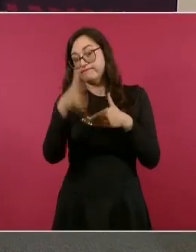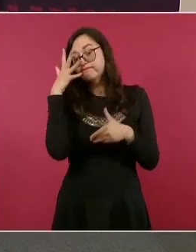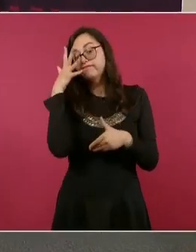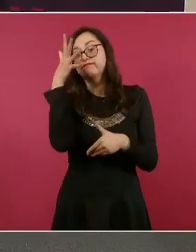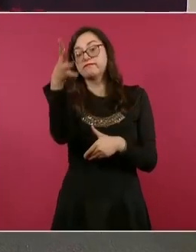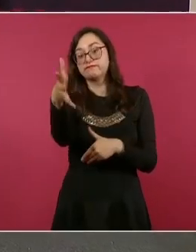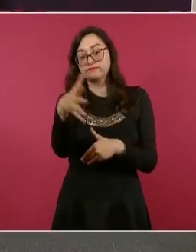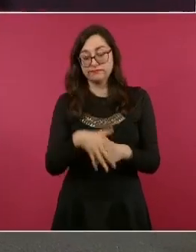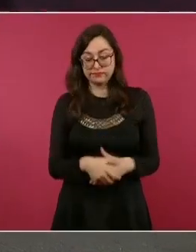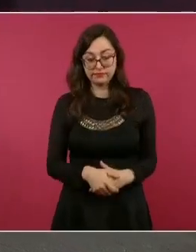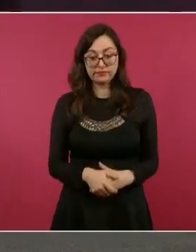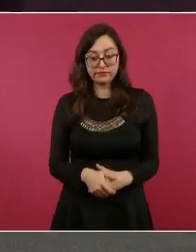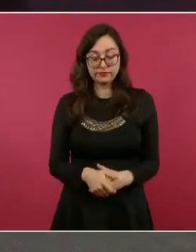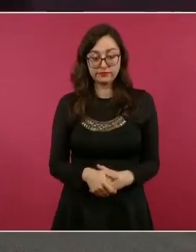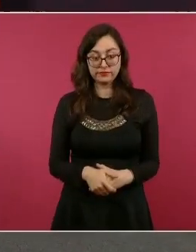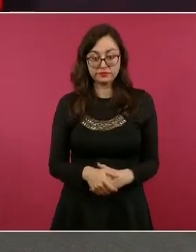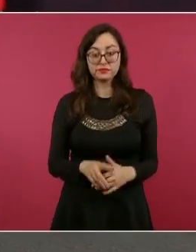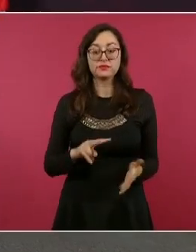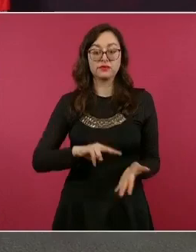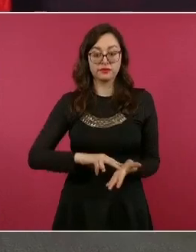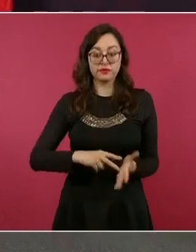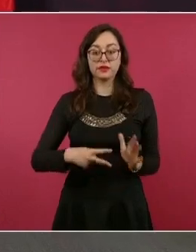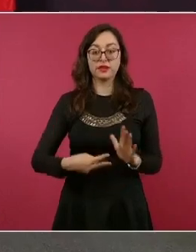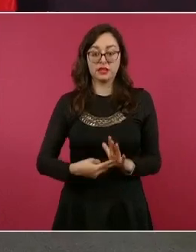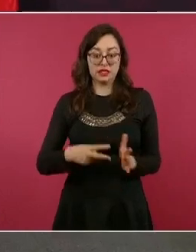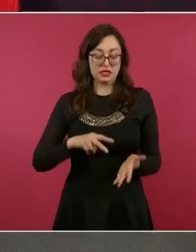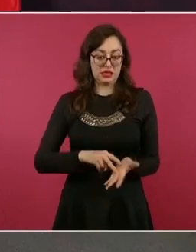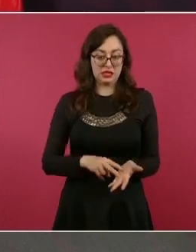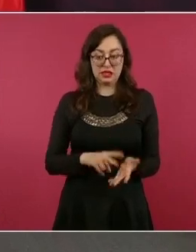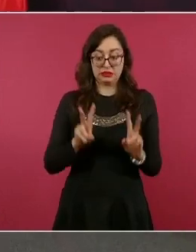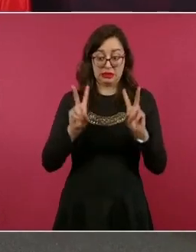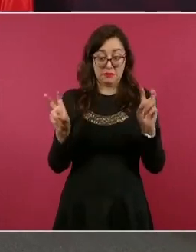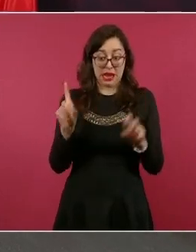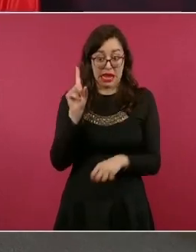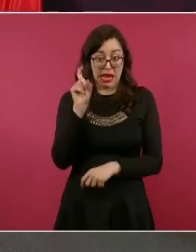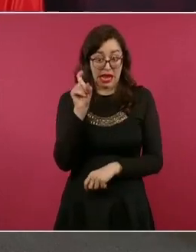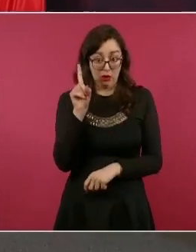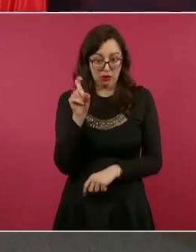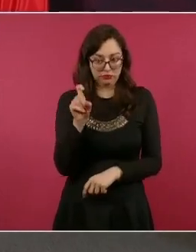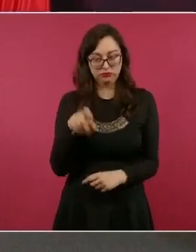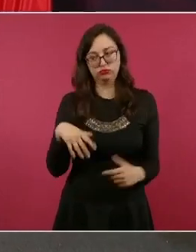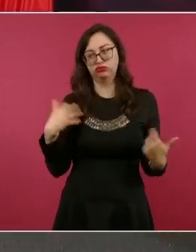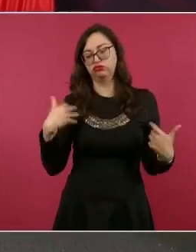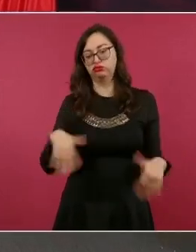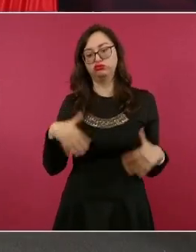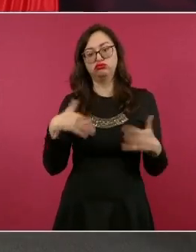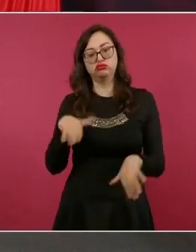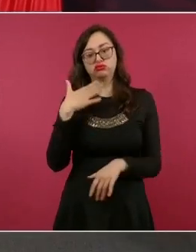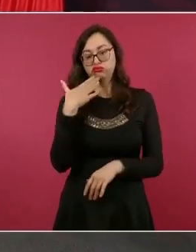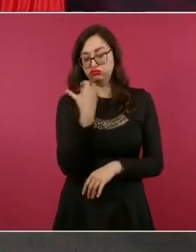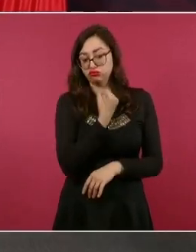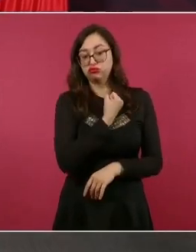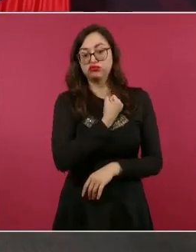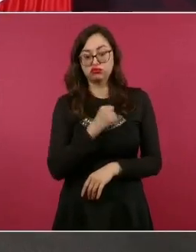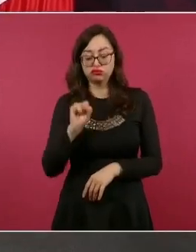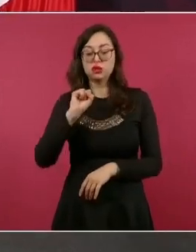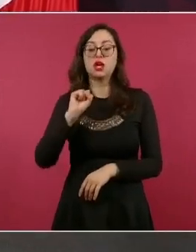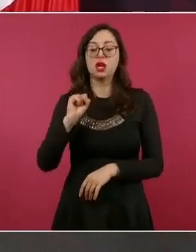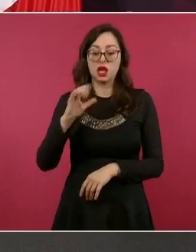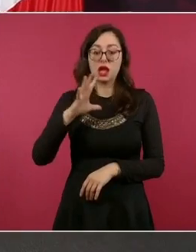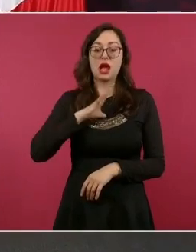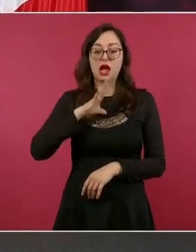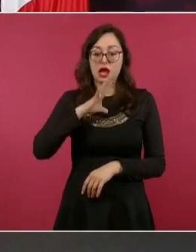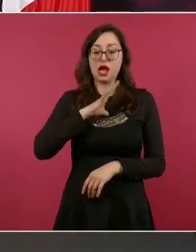Tenemos muy buenos ingenieros hidráulicos, eso había